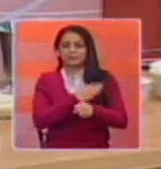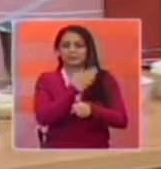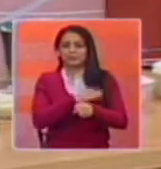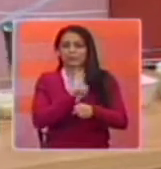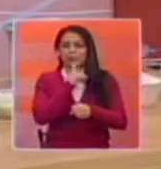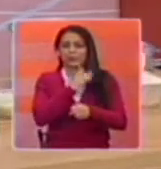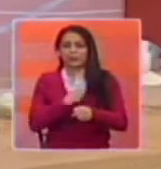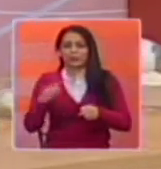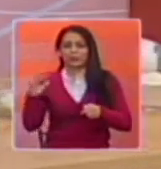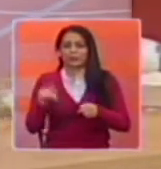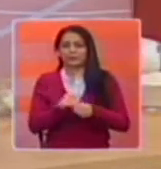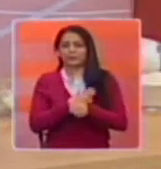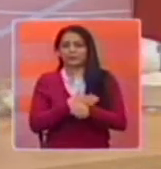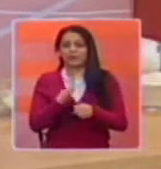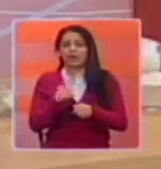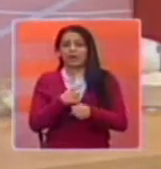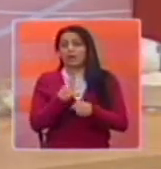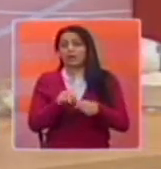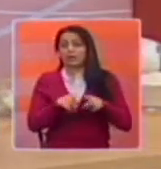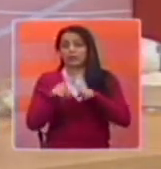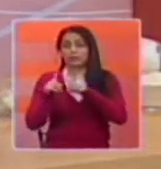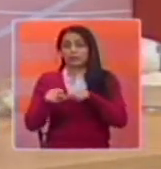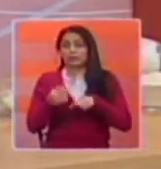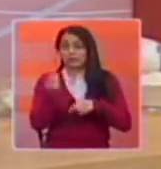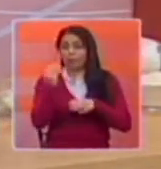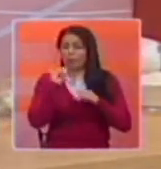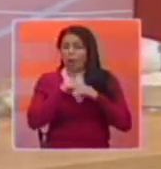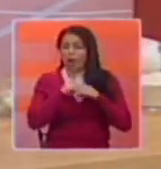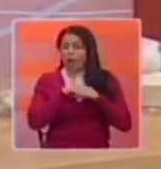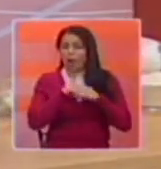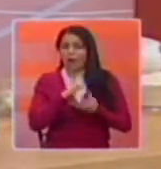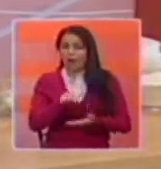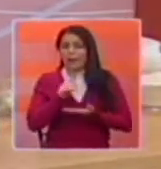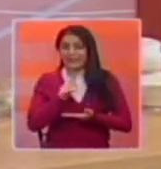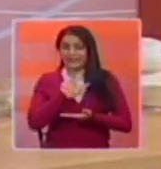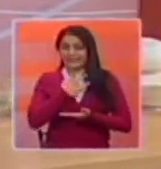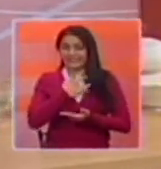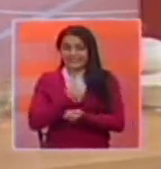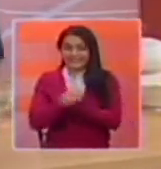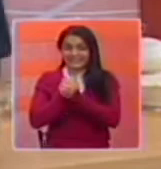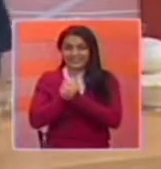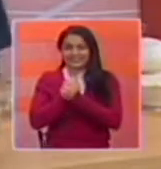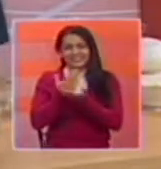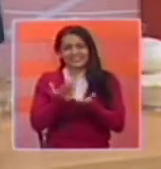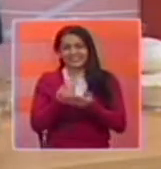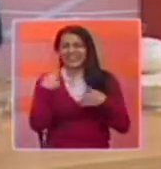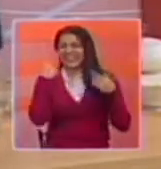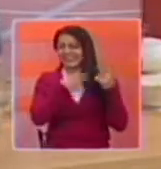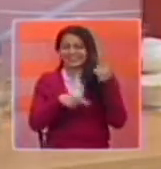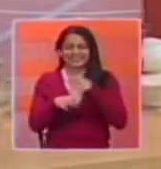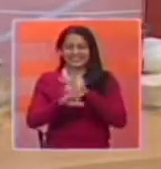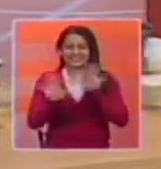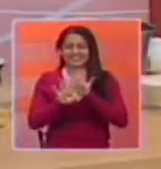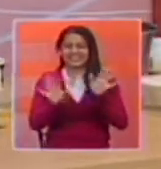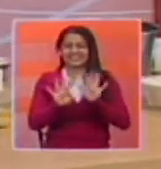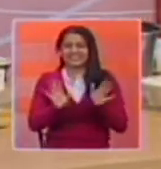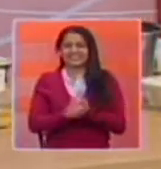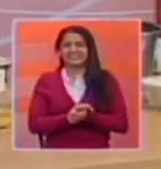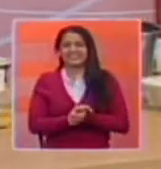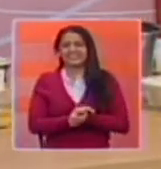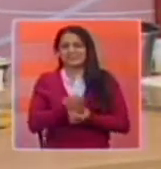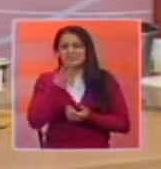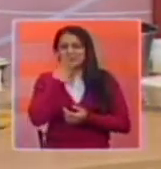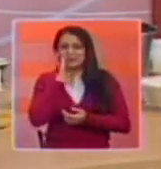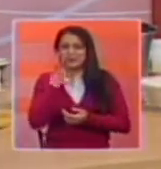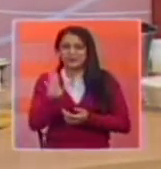A ver, y vayan ahorrando, porque dependiendo cuánto ahorren es dependiendo cuánto me quieren. Mentira, eso es mentira, eso es mentira. El